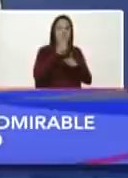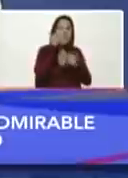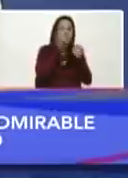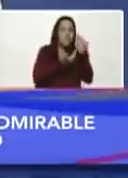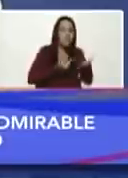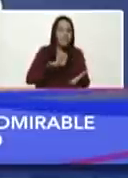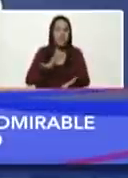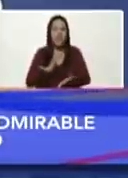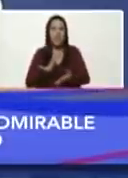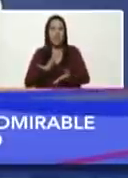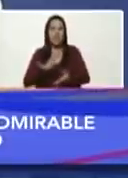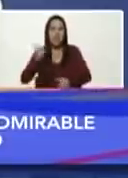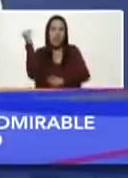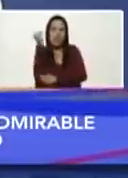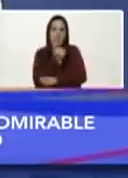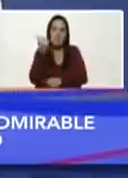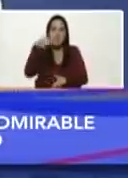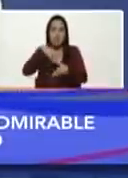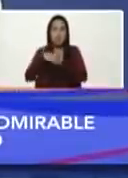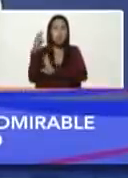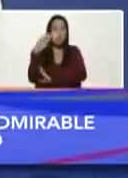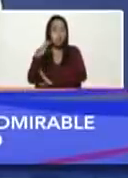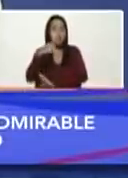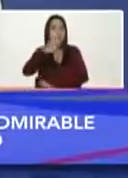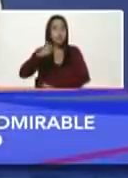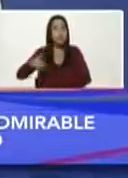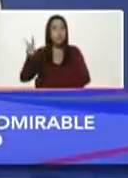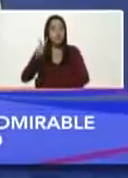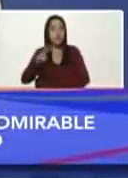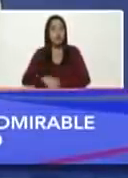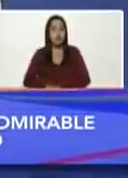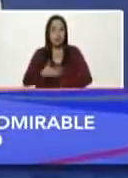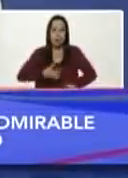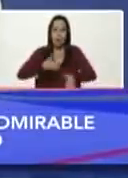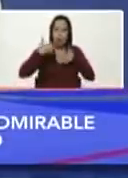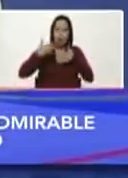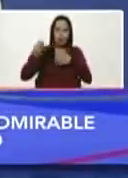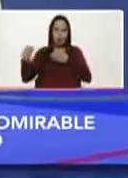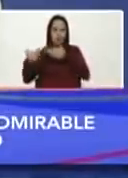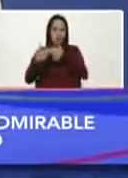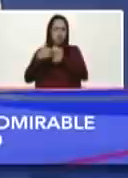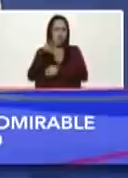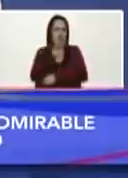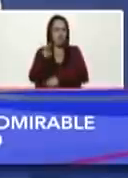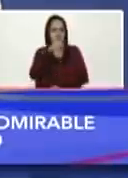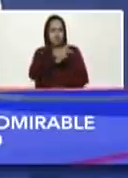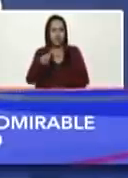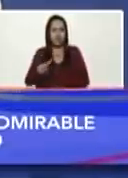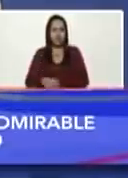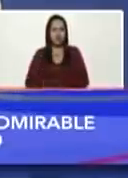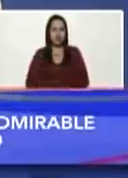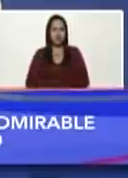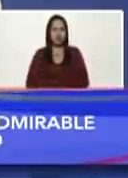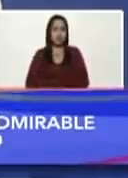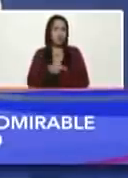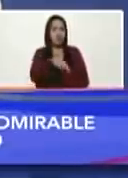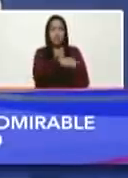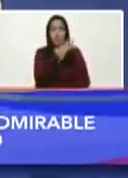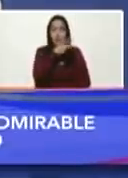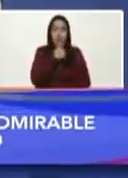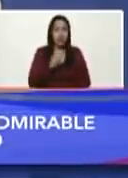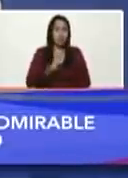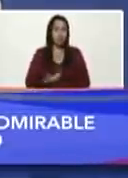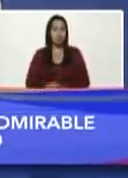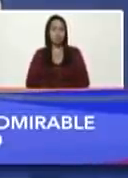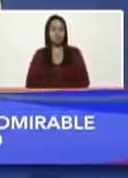y hasta los asesinan en Colombia por xenofobia. ni chauvinistas ni xenofóbicos nosotros,